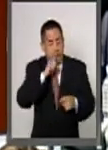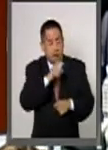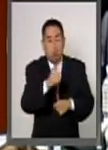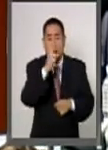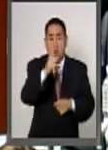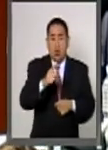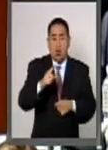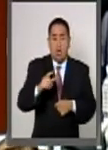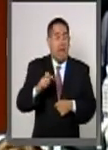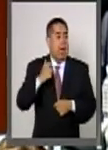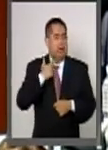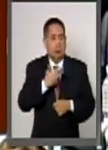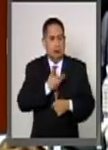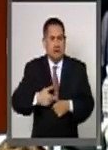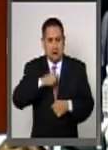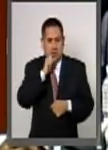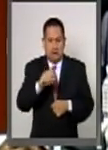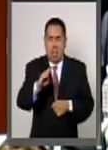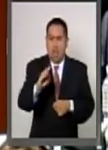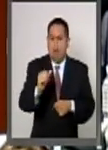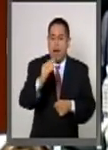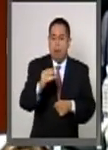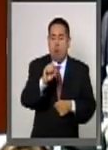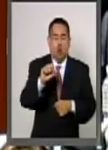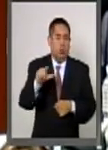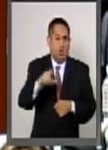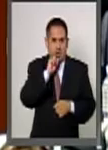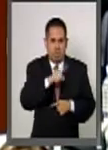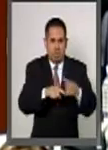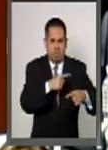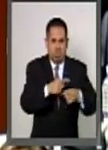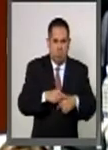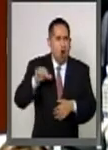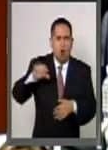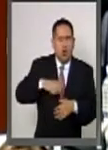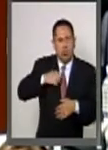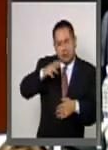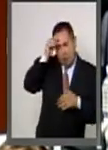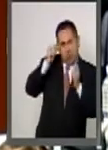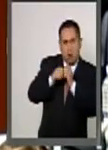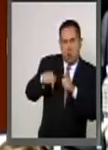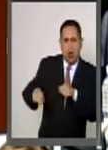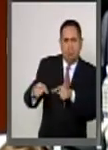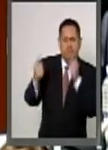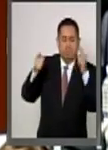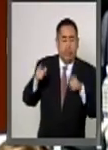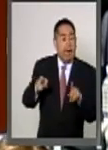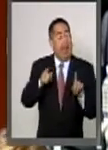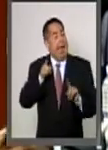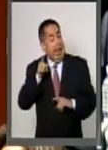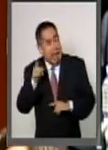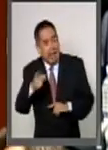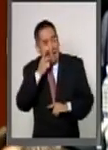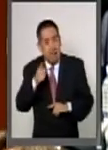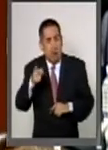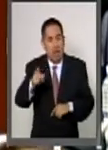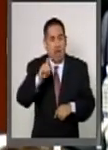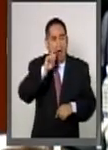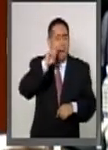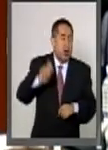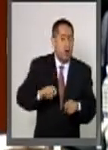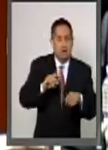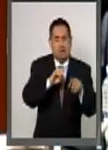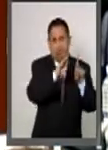otro expresidente, Miguel Barbosa. Y hoy no voy a coincidir con él, porque él dijo que tiene amigos desde